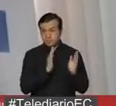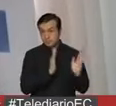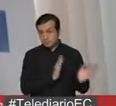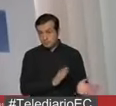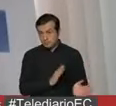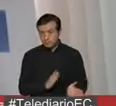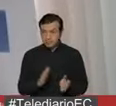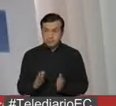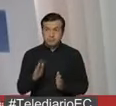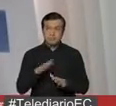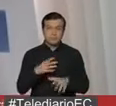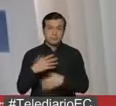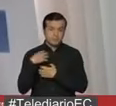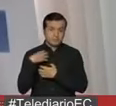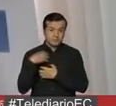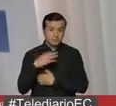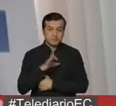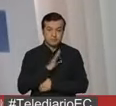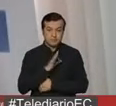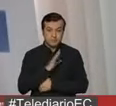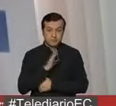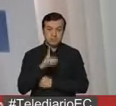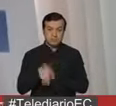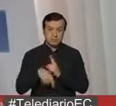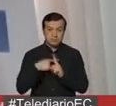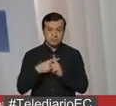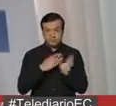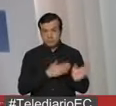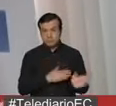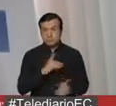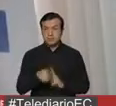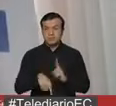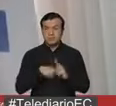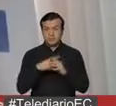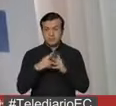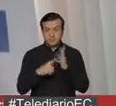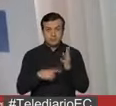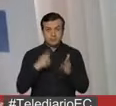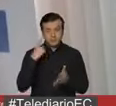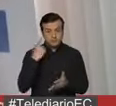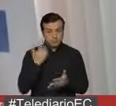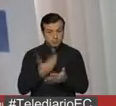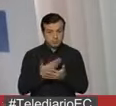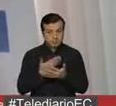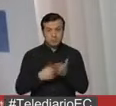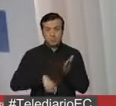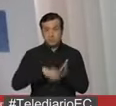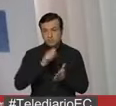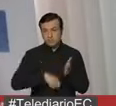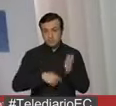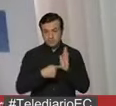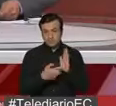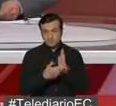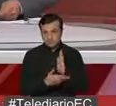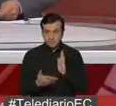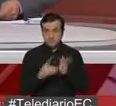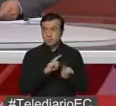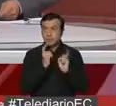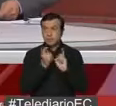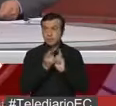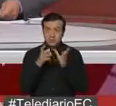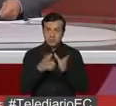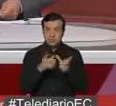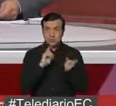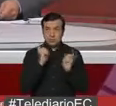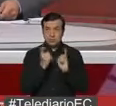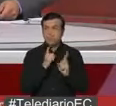contempla como garantías técnicas y demás cláusulas que constan en el contrato. Un eventual cambio de lote en